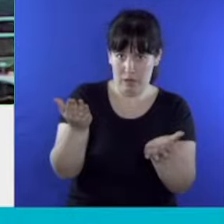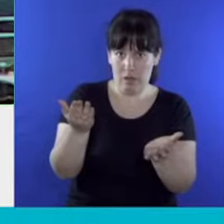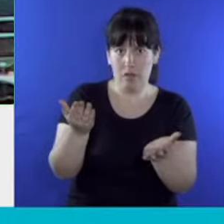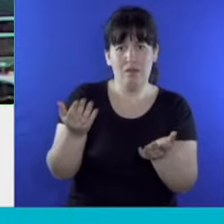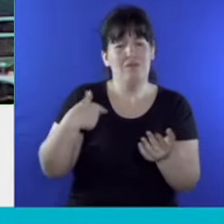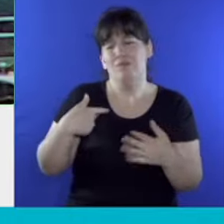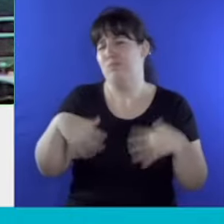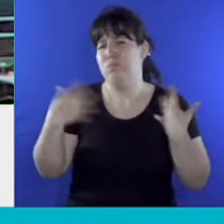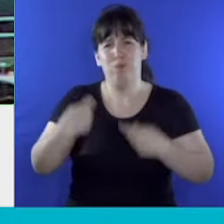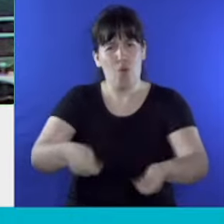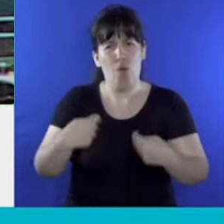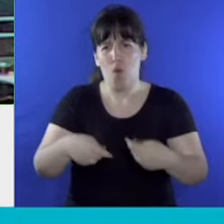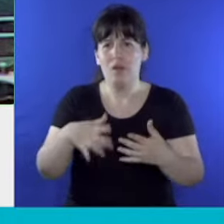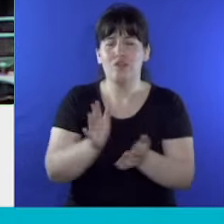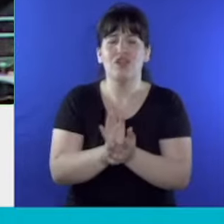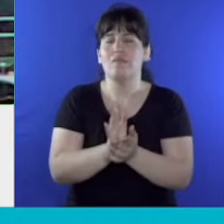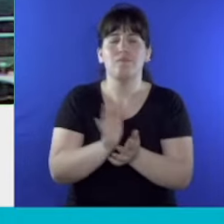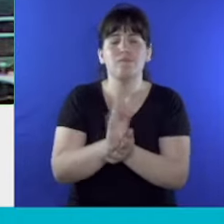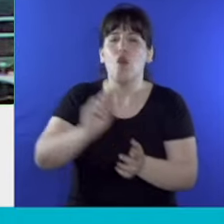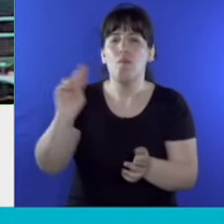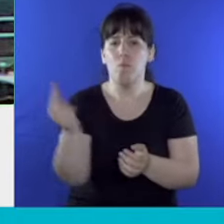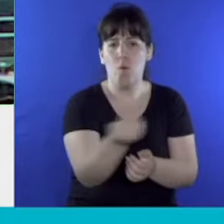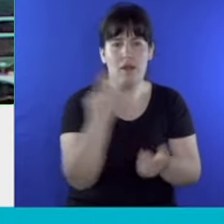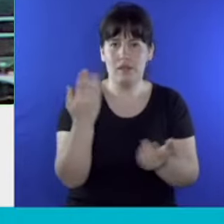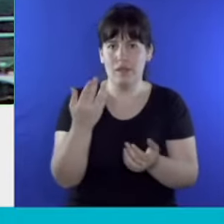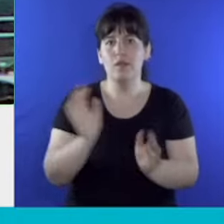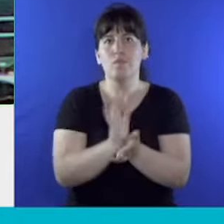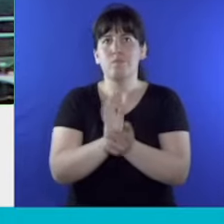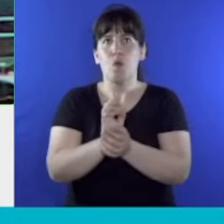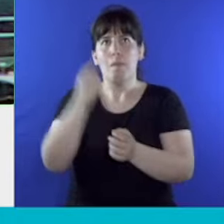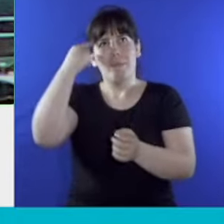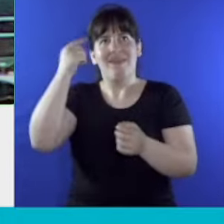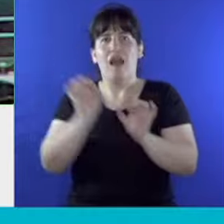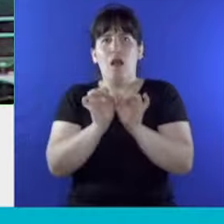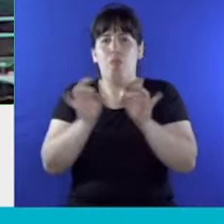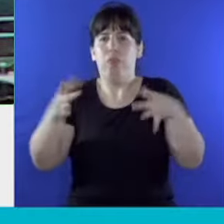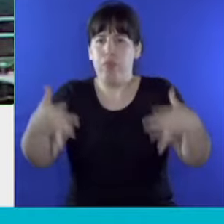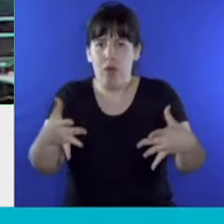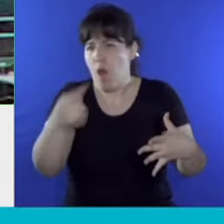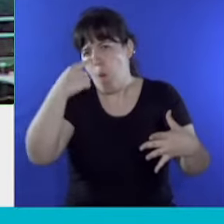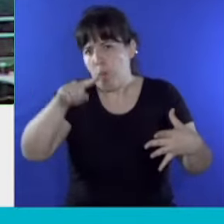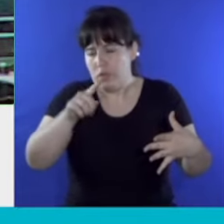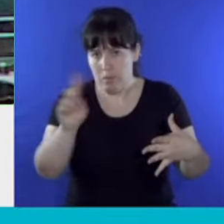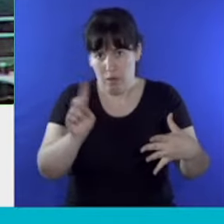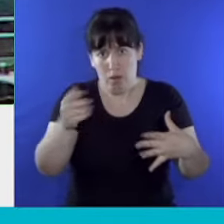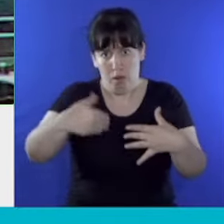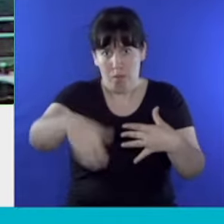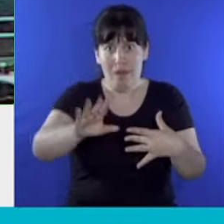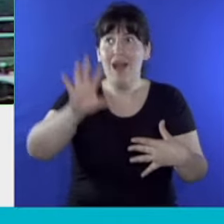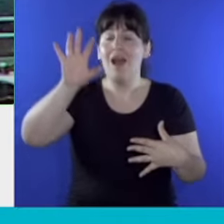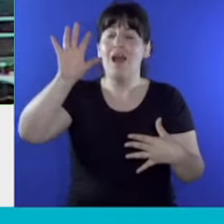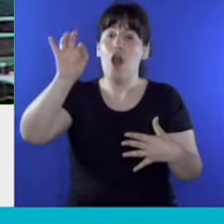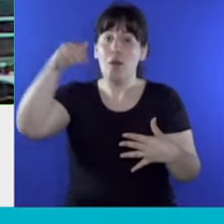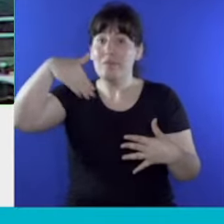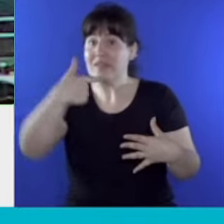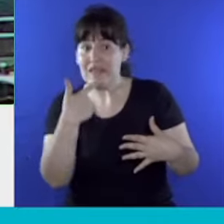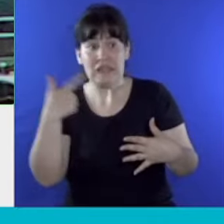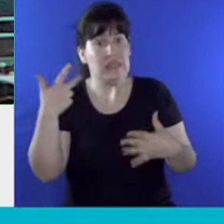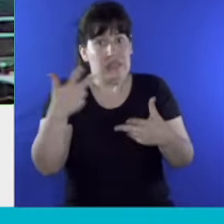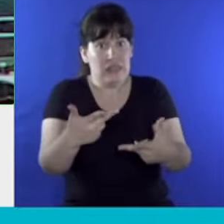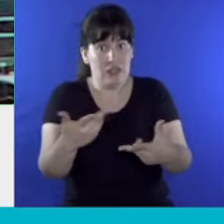costar cientos de miles de muertes. Nadie cree que esta pandemia haya sido la última. De hecho, hay advertencias de la Organización Mundial de la Salud sobre la